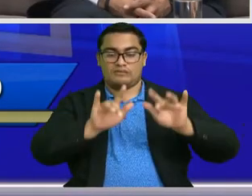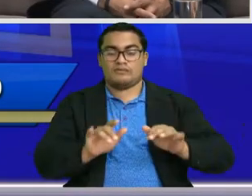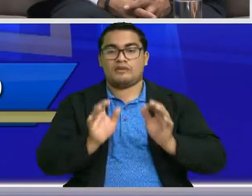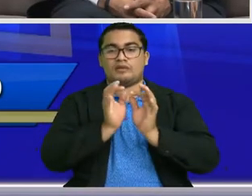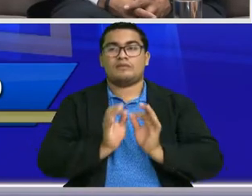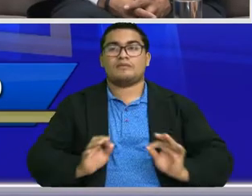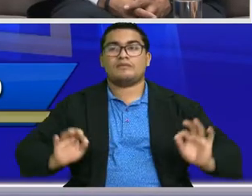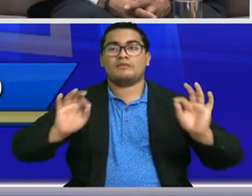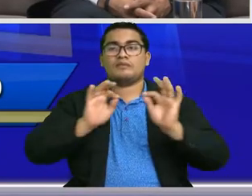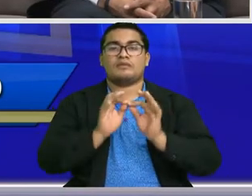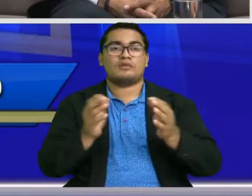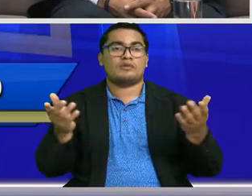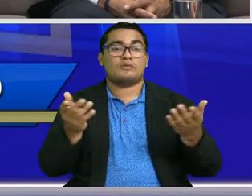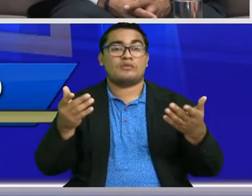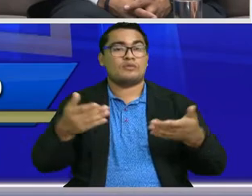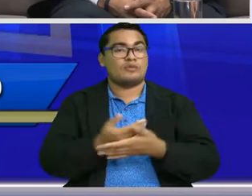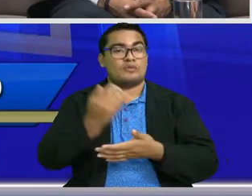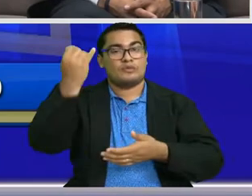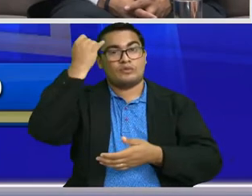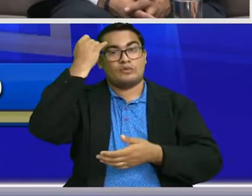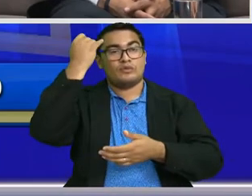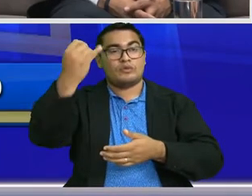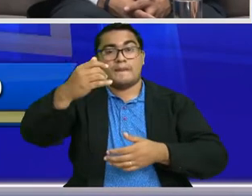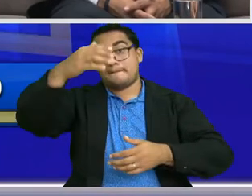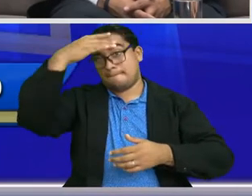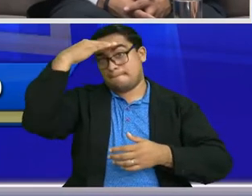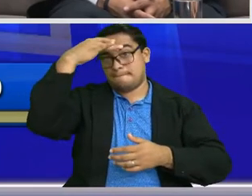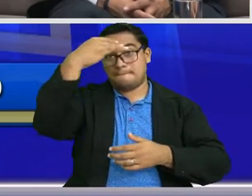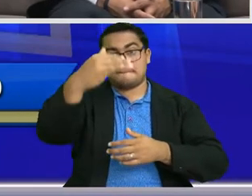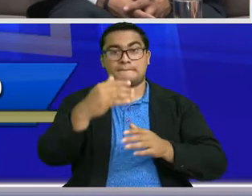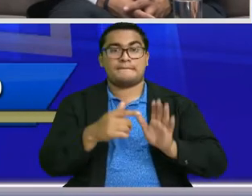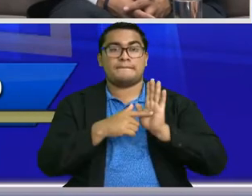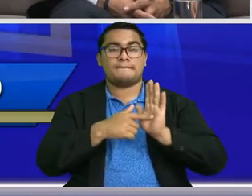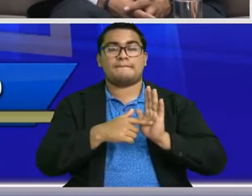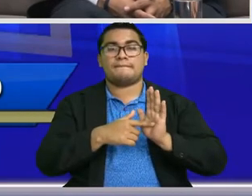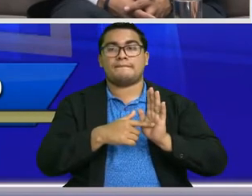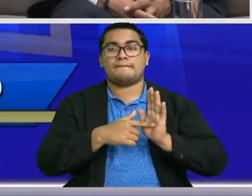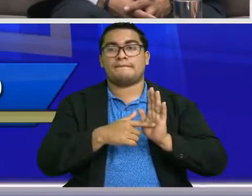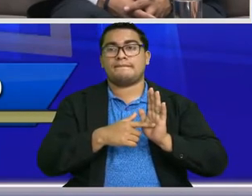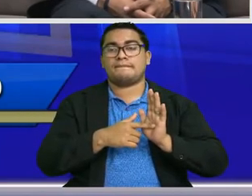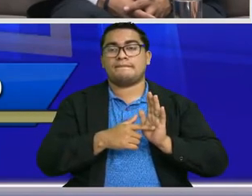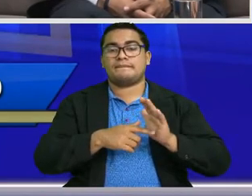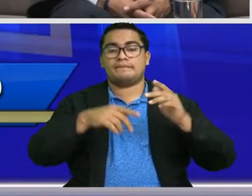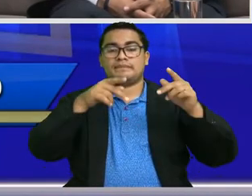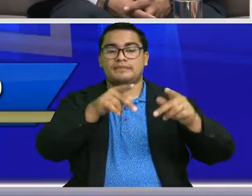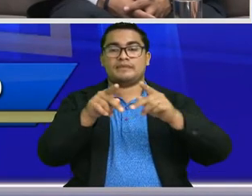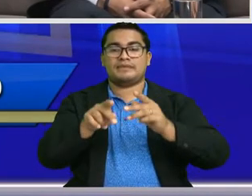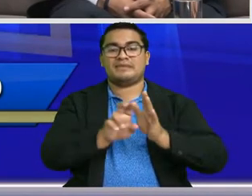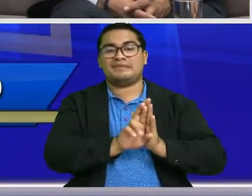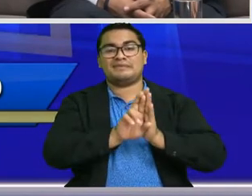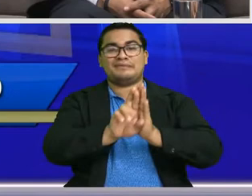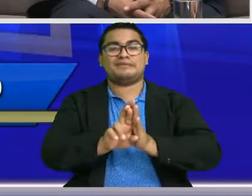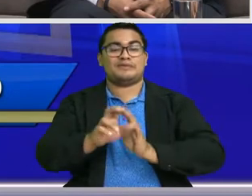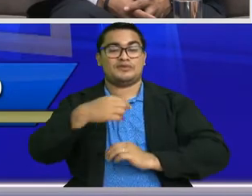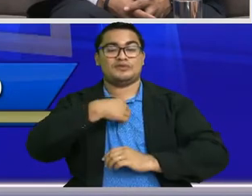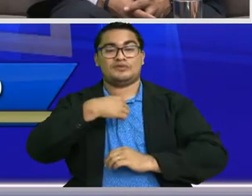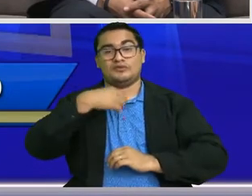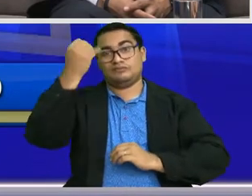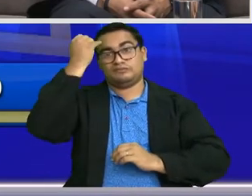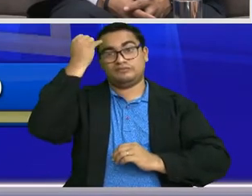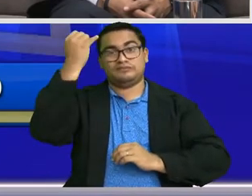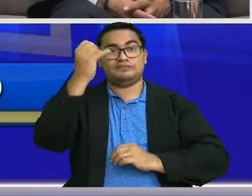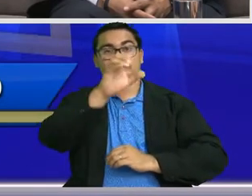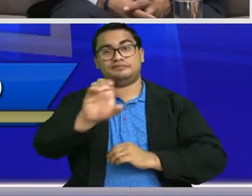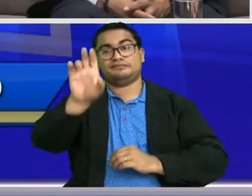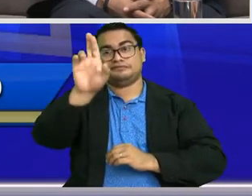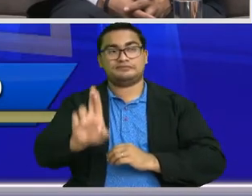importantes como el Garaje de Innovación Abierta de Guadalajara, México. Vamos a tener a representantes de la plataforma Yo Emprendedor de Costa Rica hablando